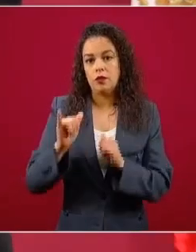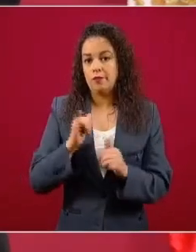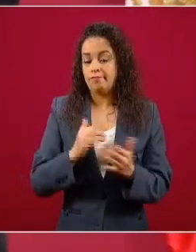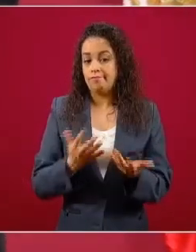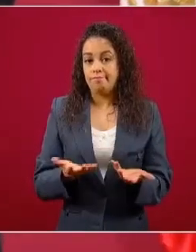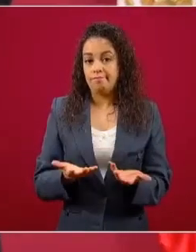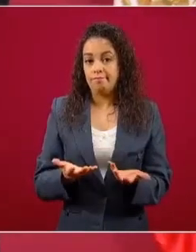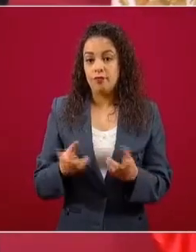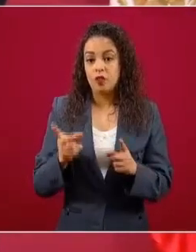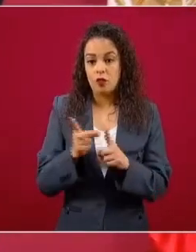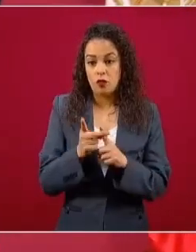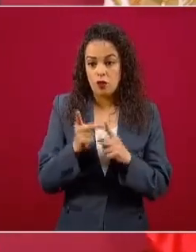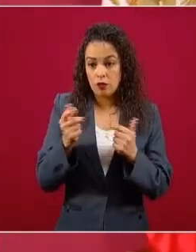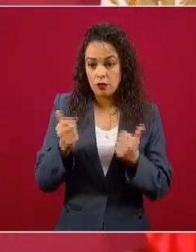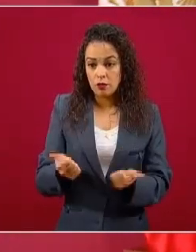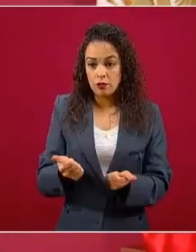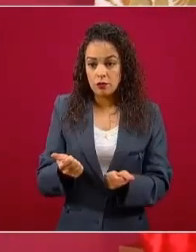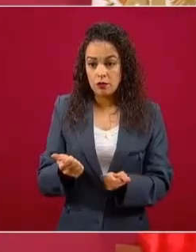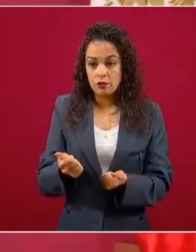¿y dónde quedó el pozol?